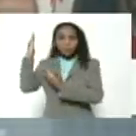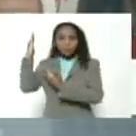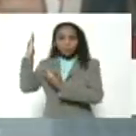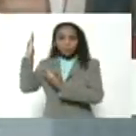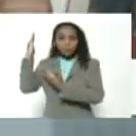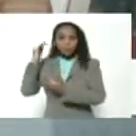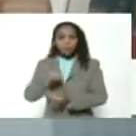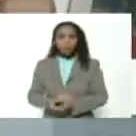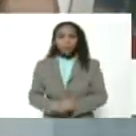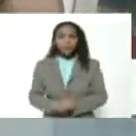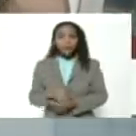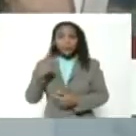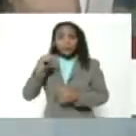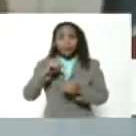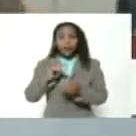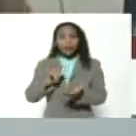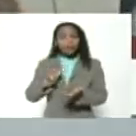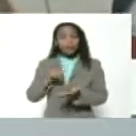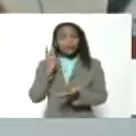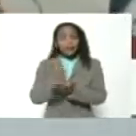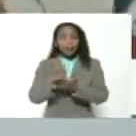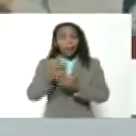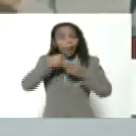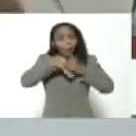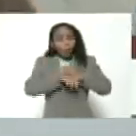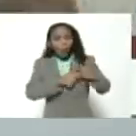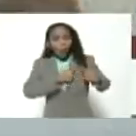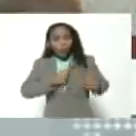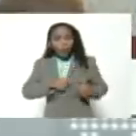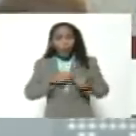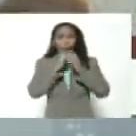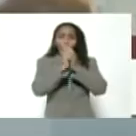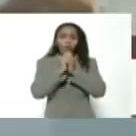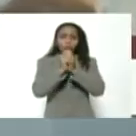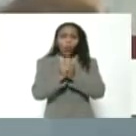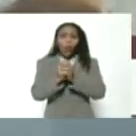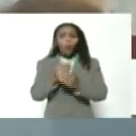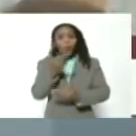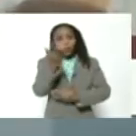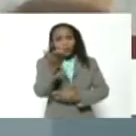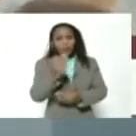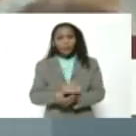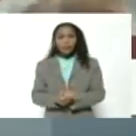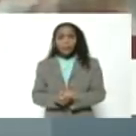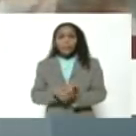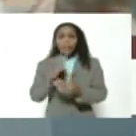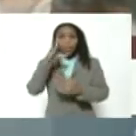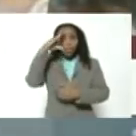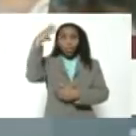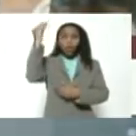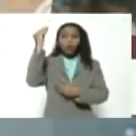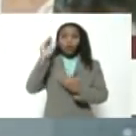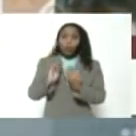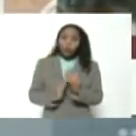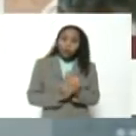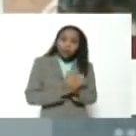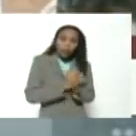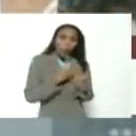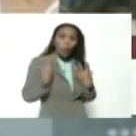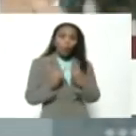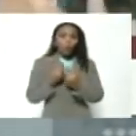alto, Estrella, siempre estarás con nosotros y nuestra oración será por ti, porque Dios te acoja junto a